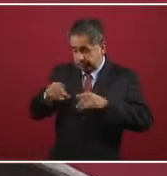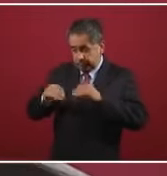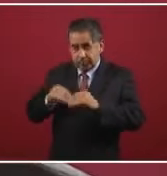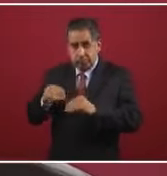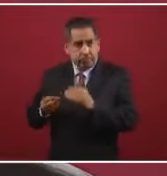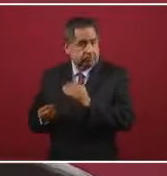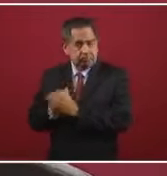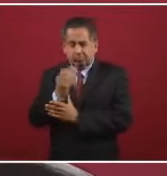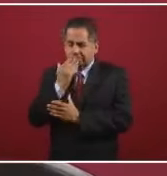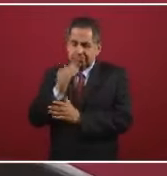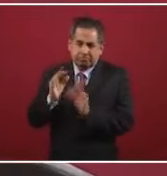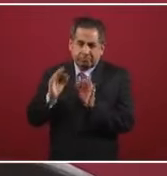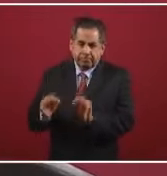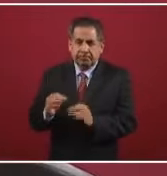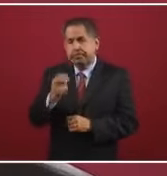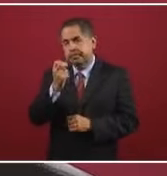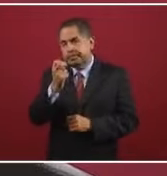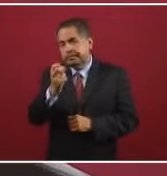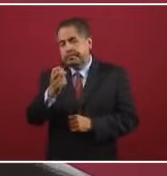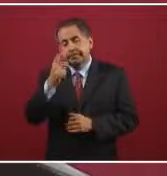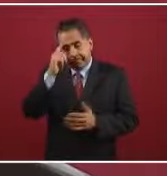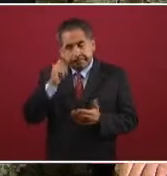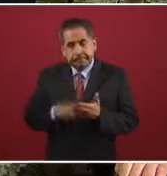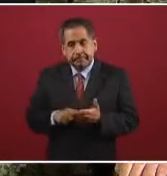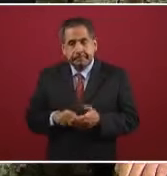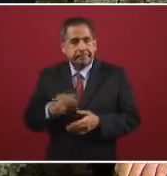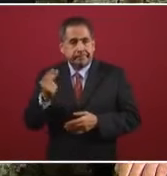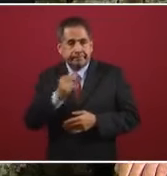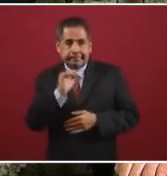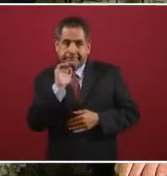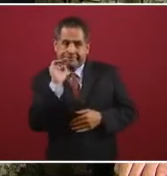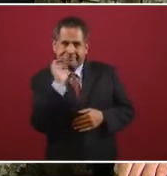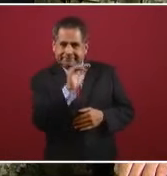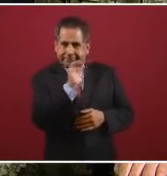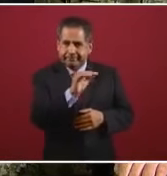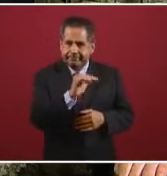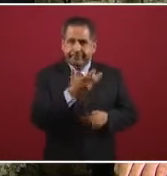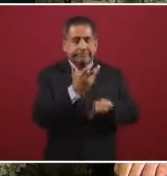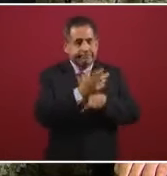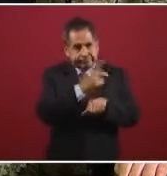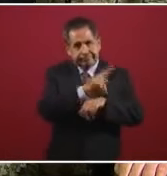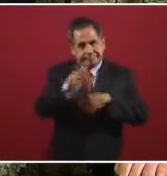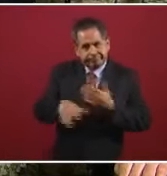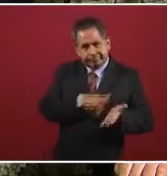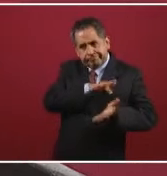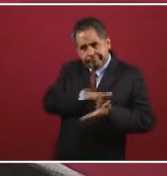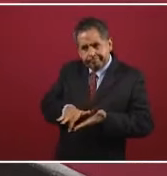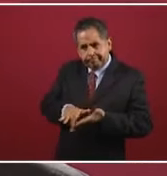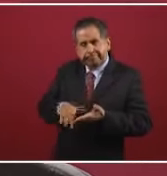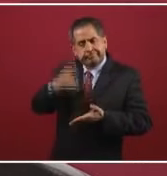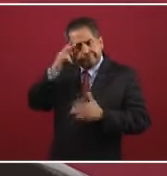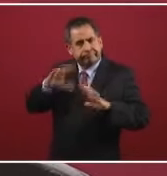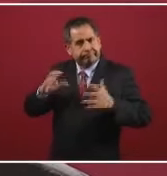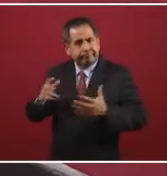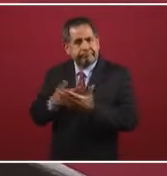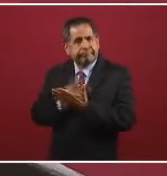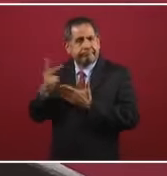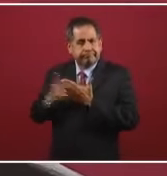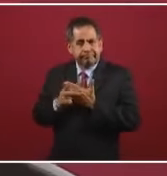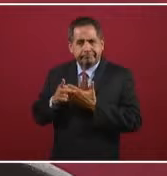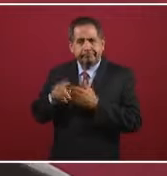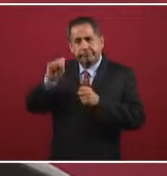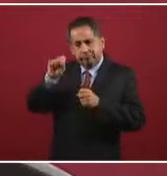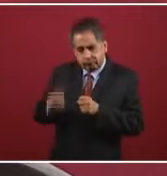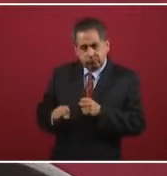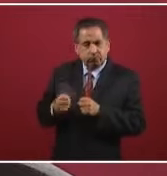exitosa y por lo tanto lo que queremos es urgir al gobierno de Estados Unidos a respaldar la estrategia mexicana, incluyendo sur de México